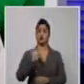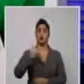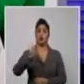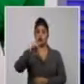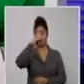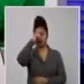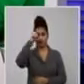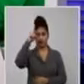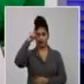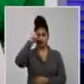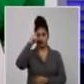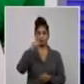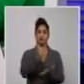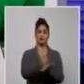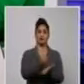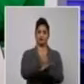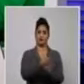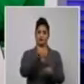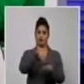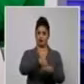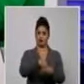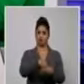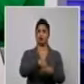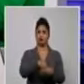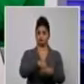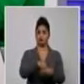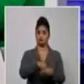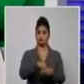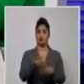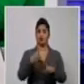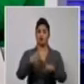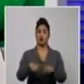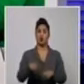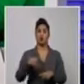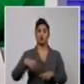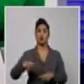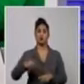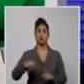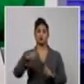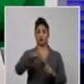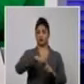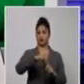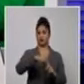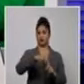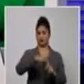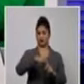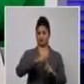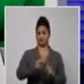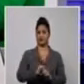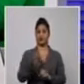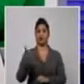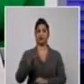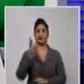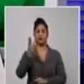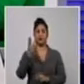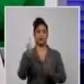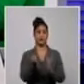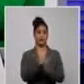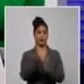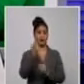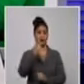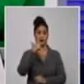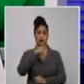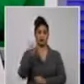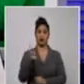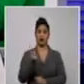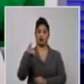municipio Cabecera y 1 del municipio Trinidad. Los 3 que se confirman en Ciego de Ávila, 1 del municipio